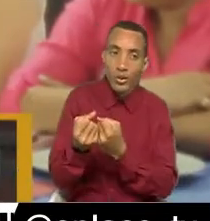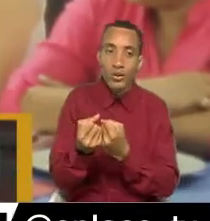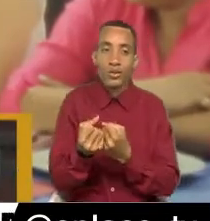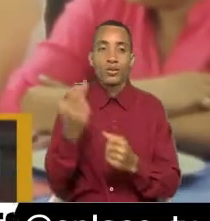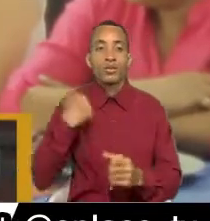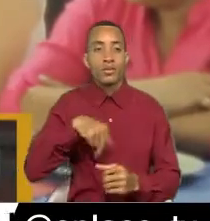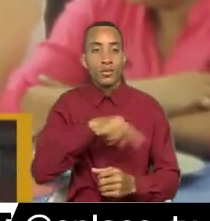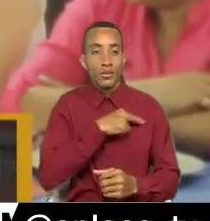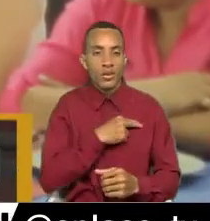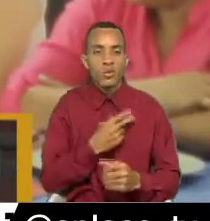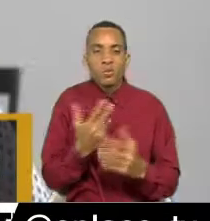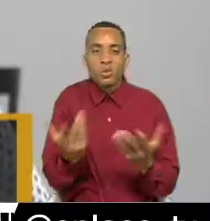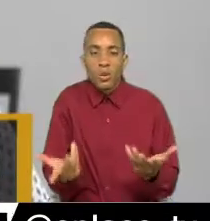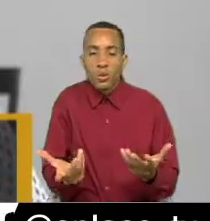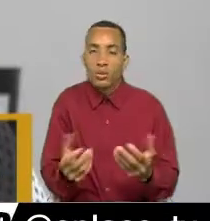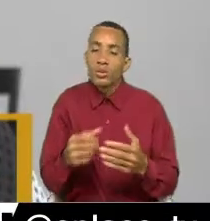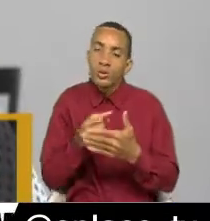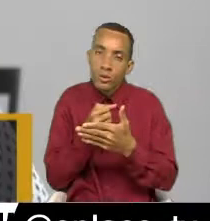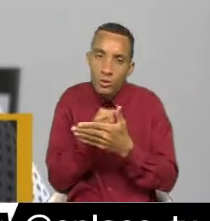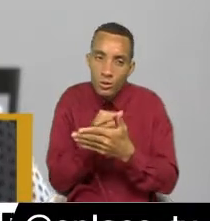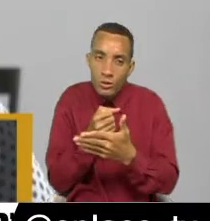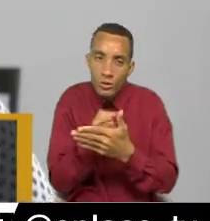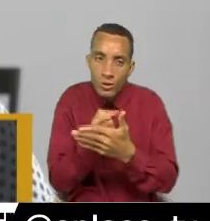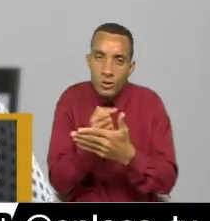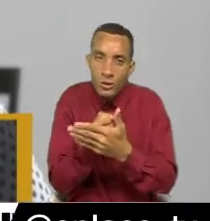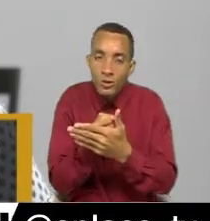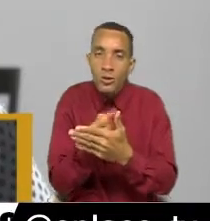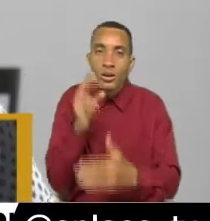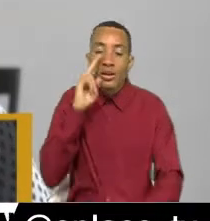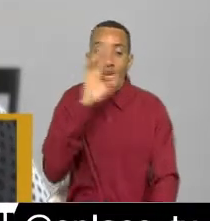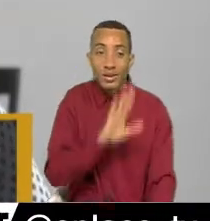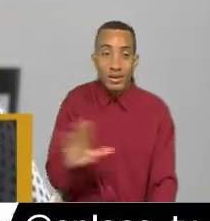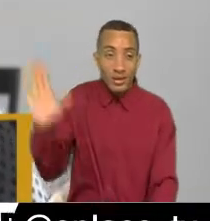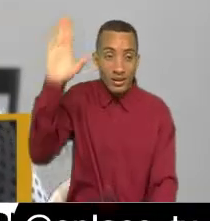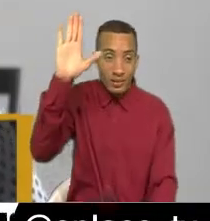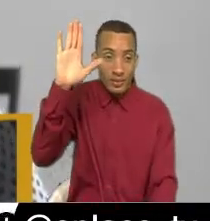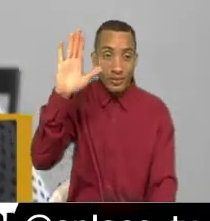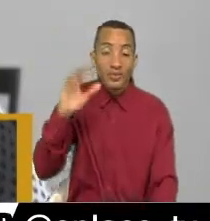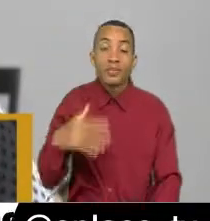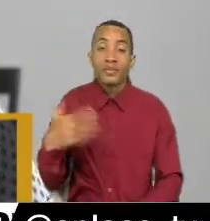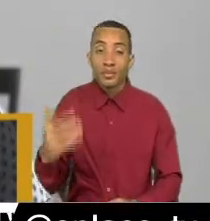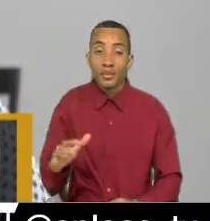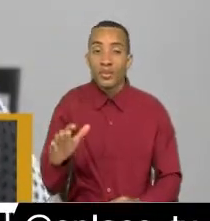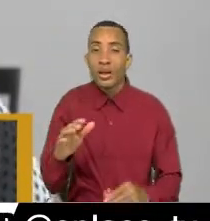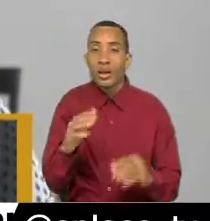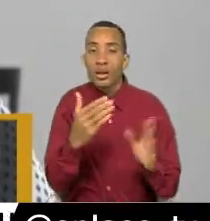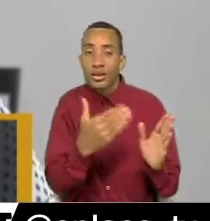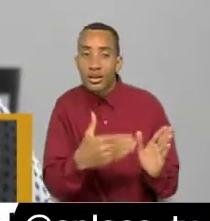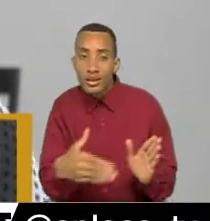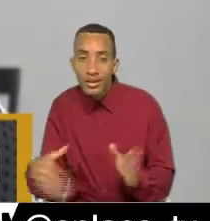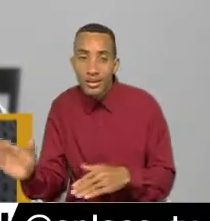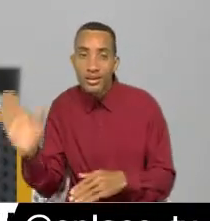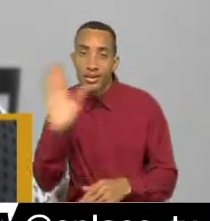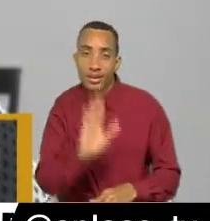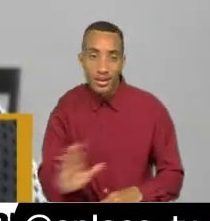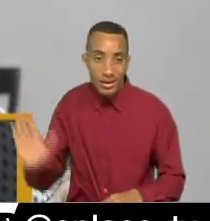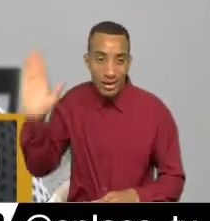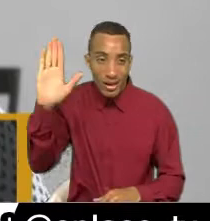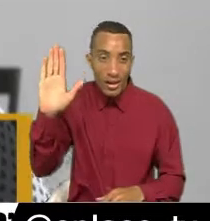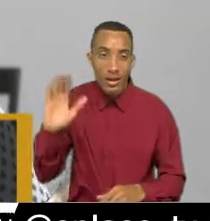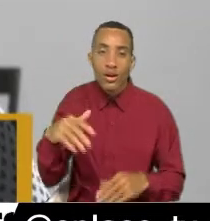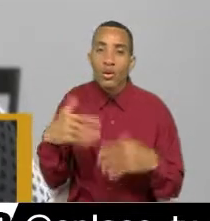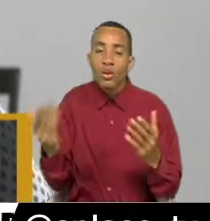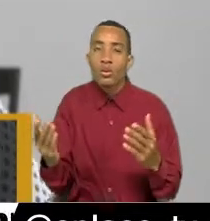haciendo ciertas gestiones a nivel nacional con el Departamento Nacional de Planeación para lograr un plan